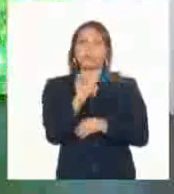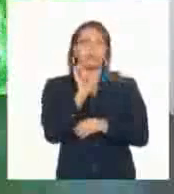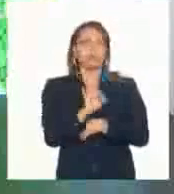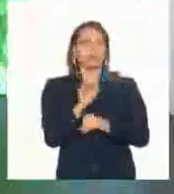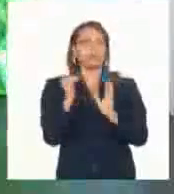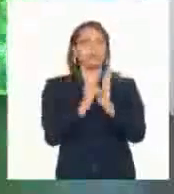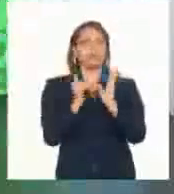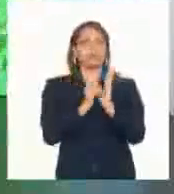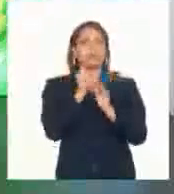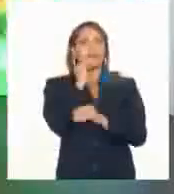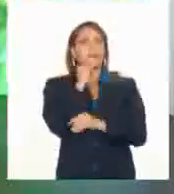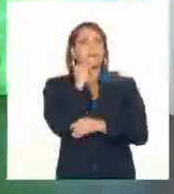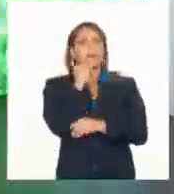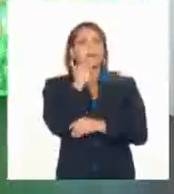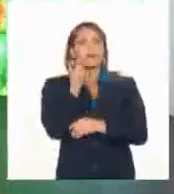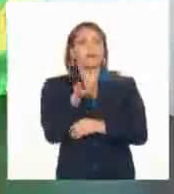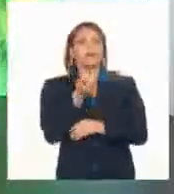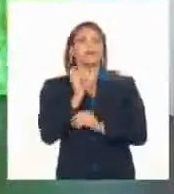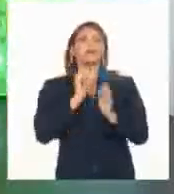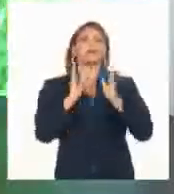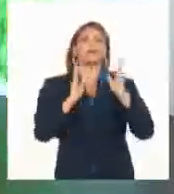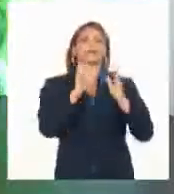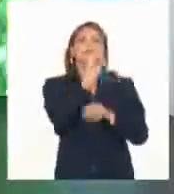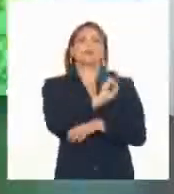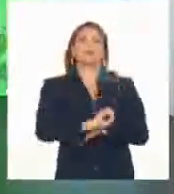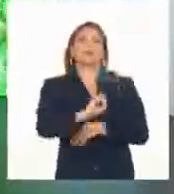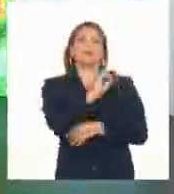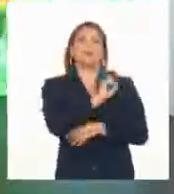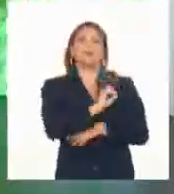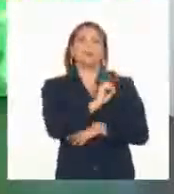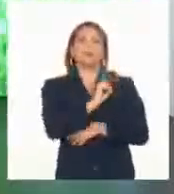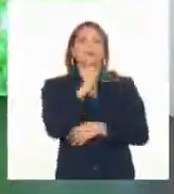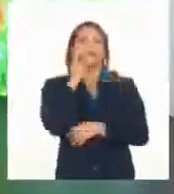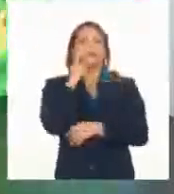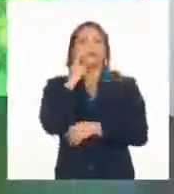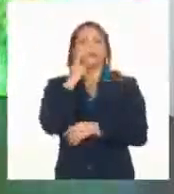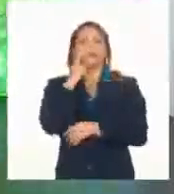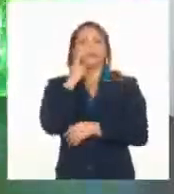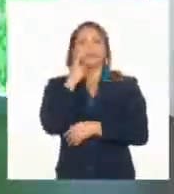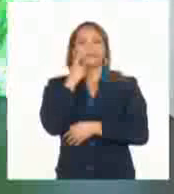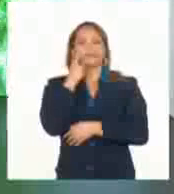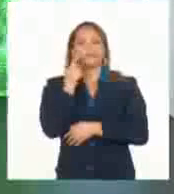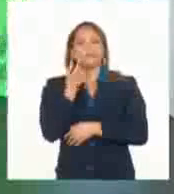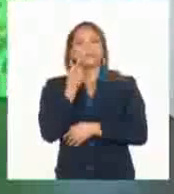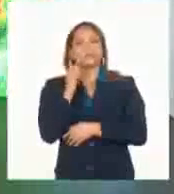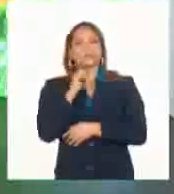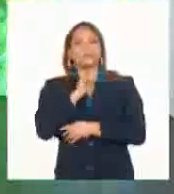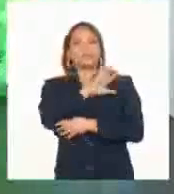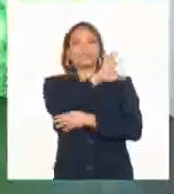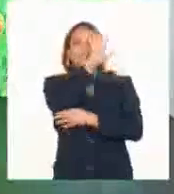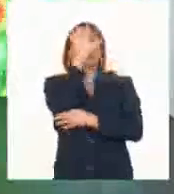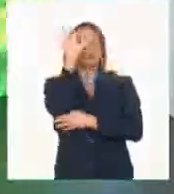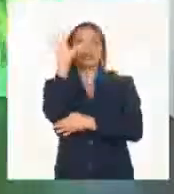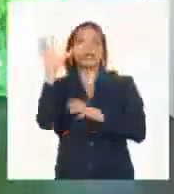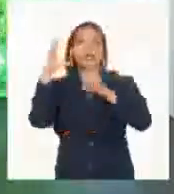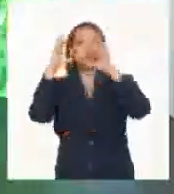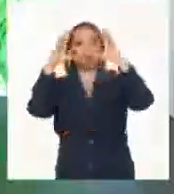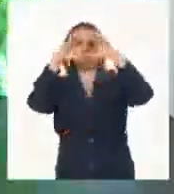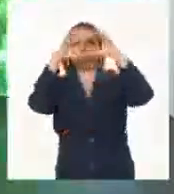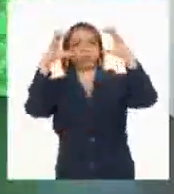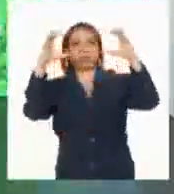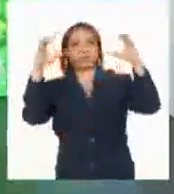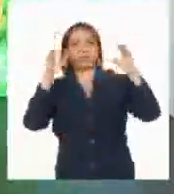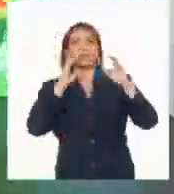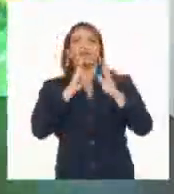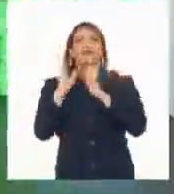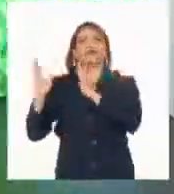más numerosos en la región oriental. Se puede apreciar cómo predomina poca nubosidad, cielos parcialmente nublados en la parte occidental y